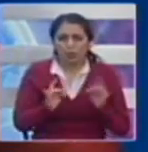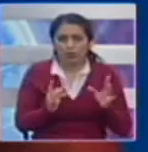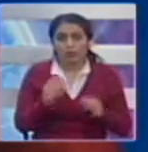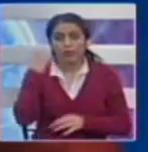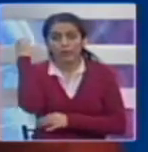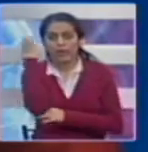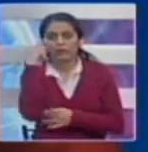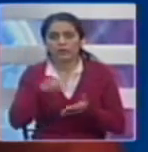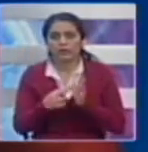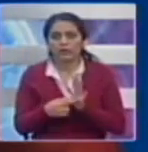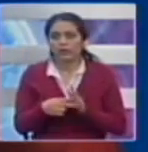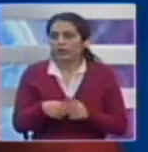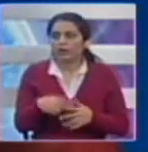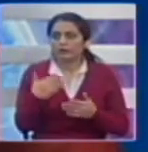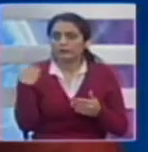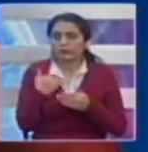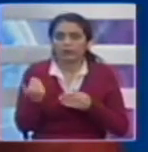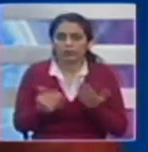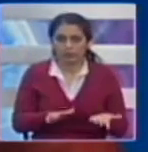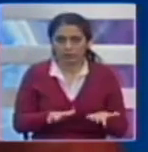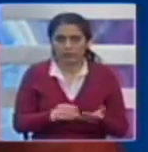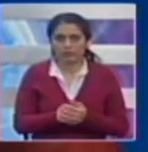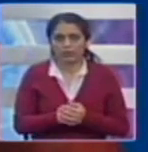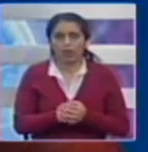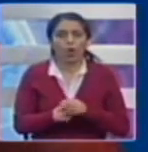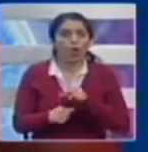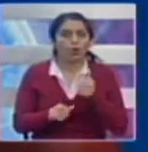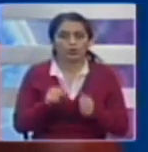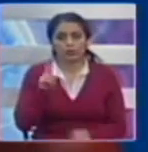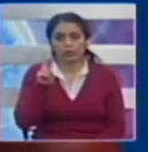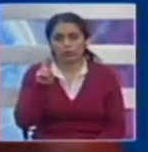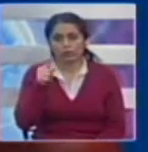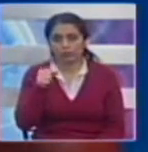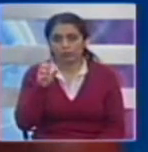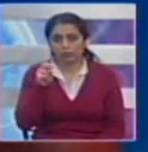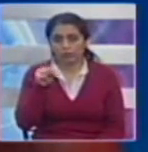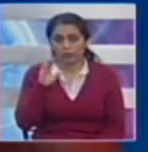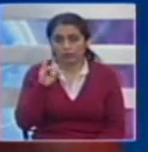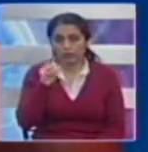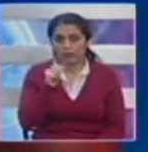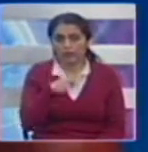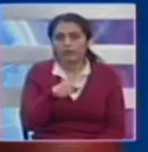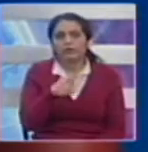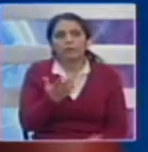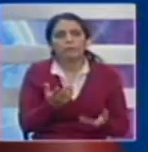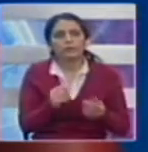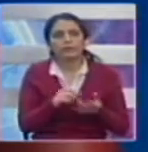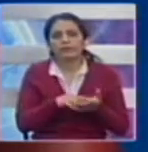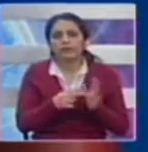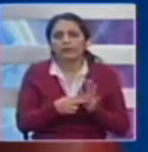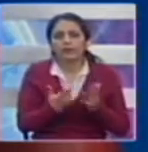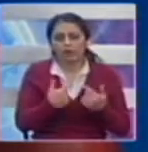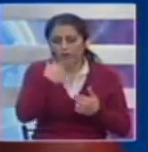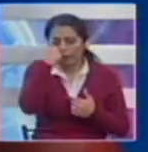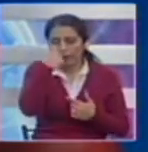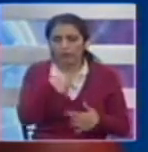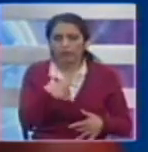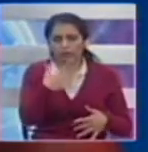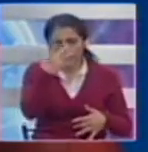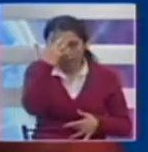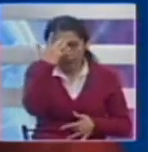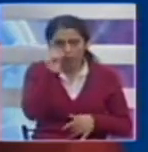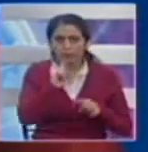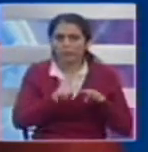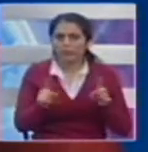paciente. Hablemos que las urgencias pueden tener hasta 5 horas de espera. Estas urgencias pueden ser atendidas en nuestros centros